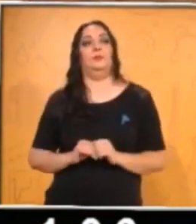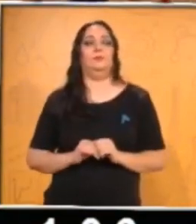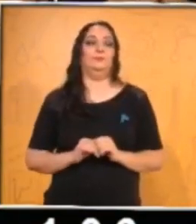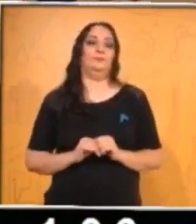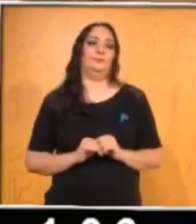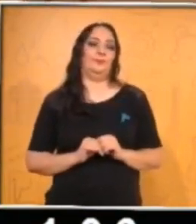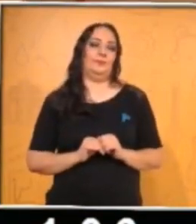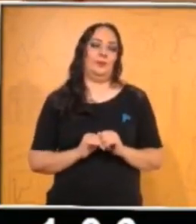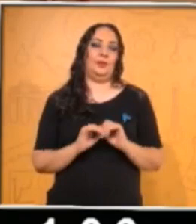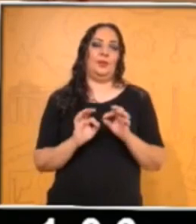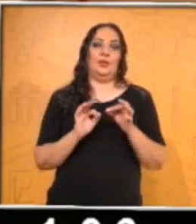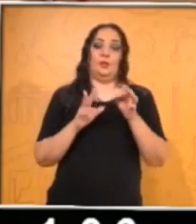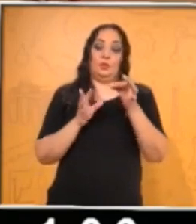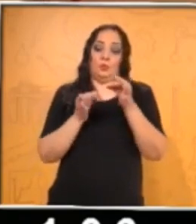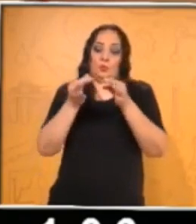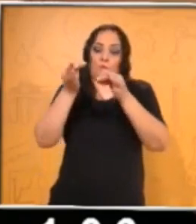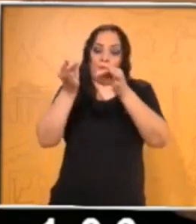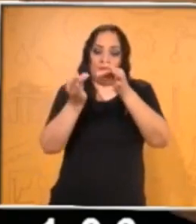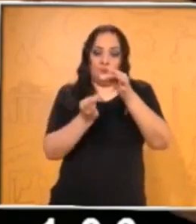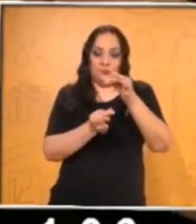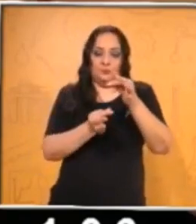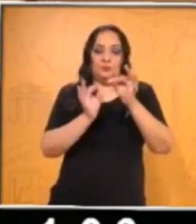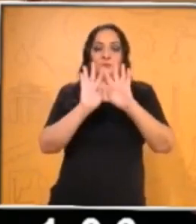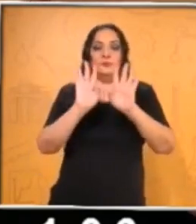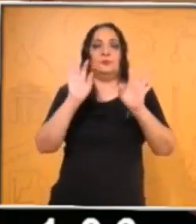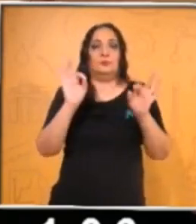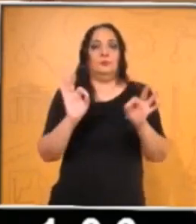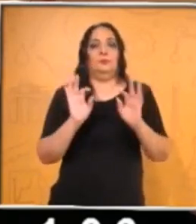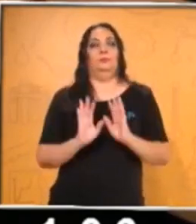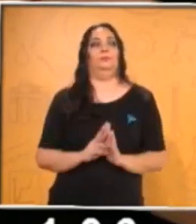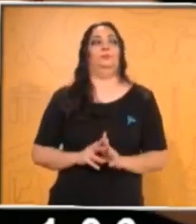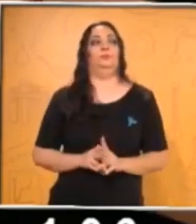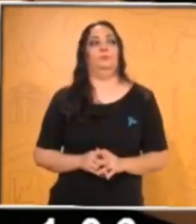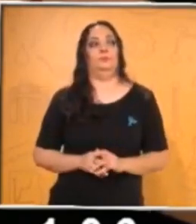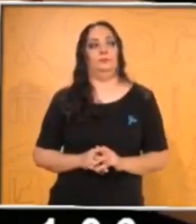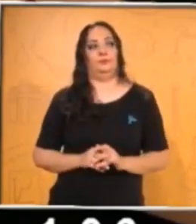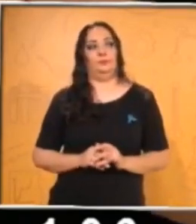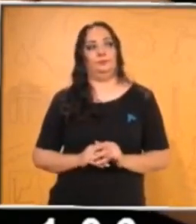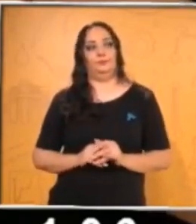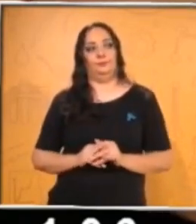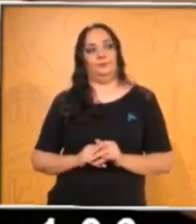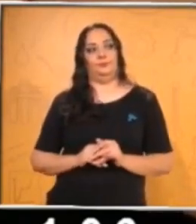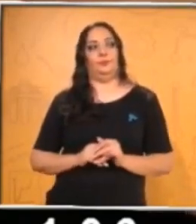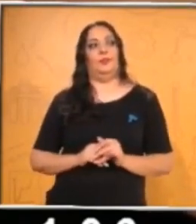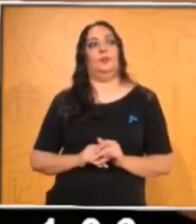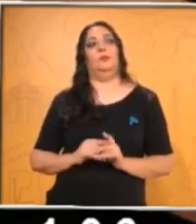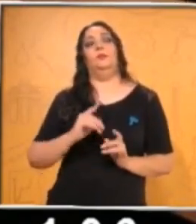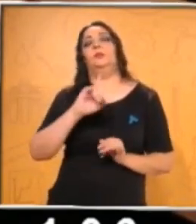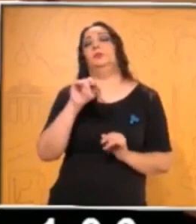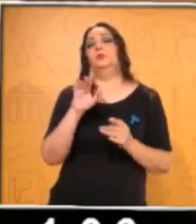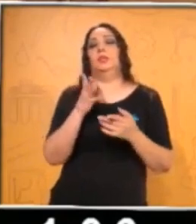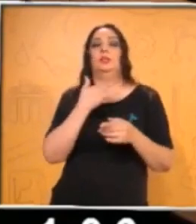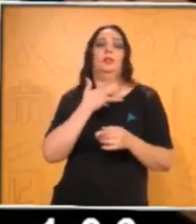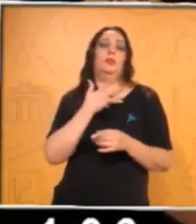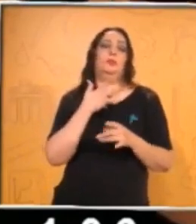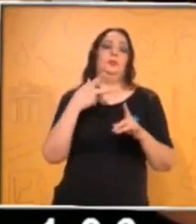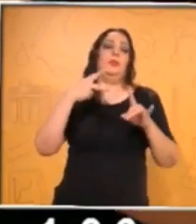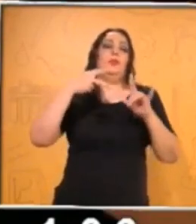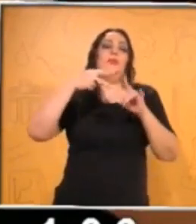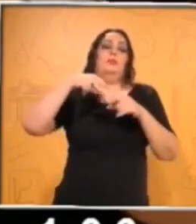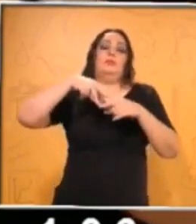acá. ¿Sí? Y doblamos. Ya está. Y nos va a quedar un triangulito y